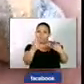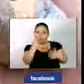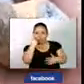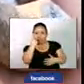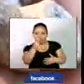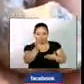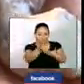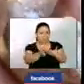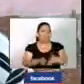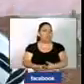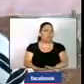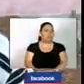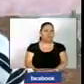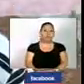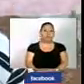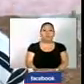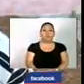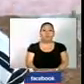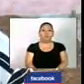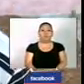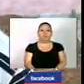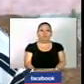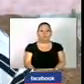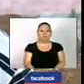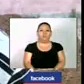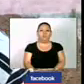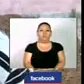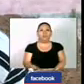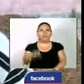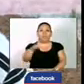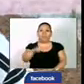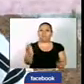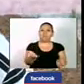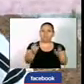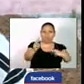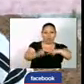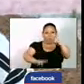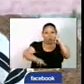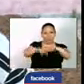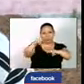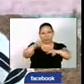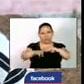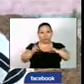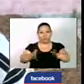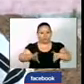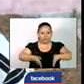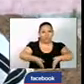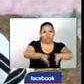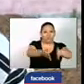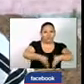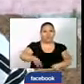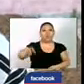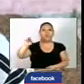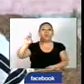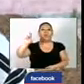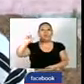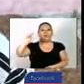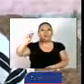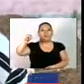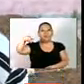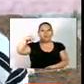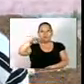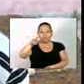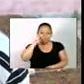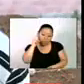escultórica y estábamos acá construyendo y en lo que estábamos haciendo lo que se llama arranque fue que nos